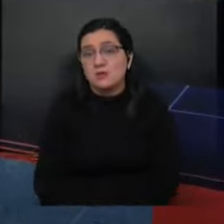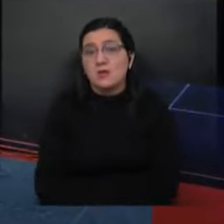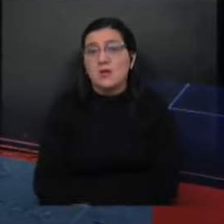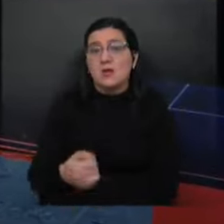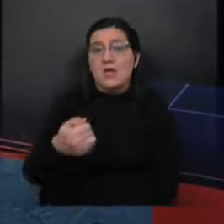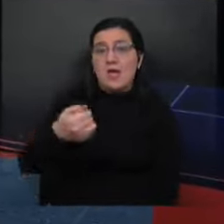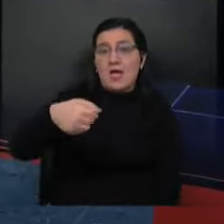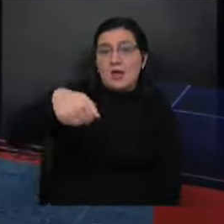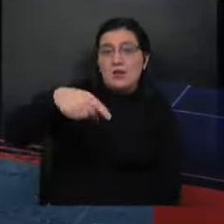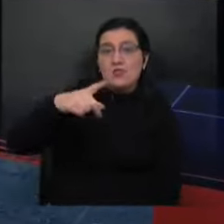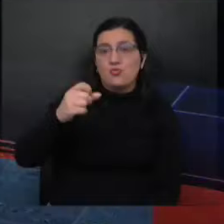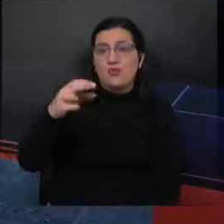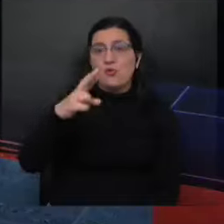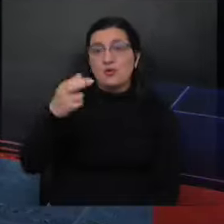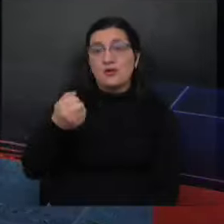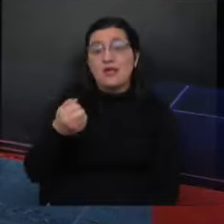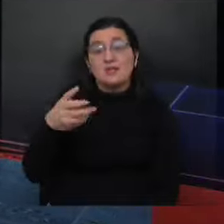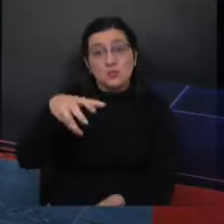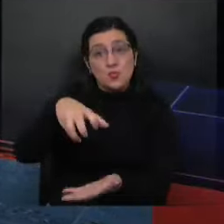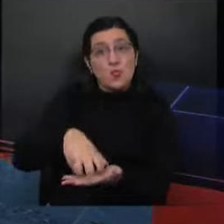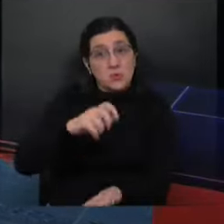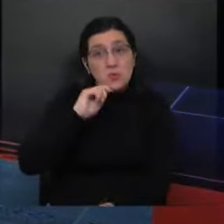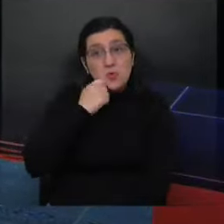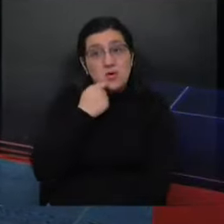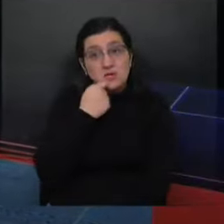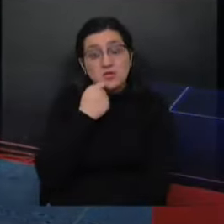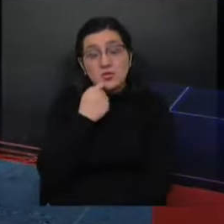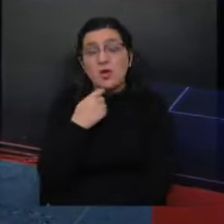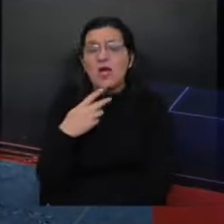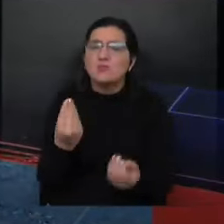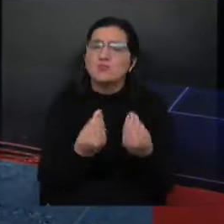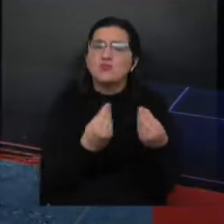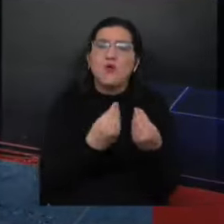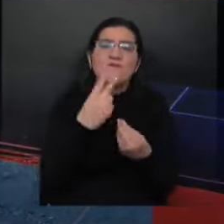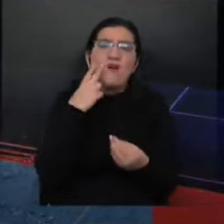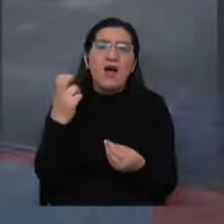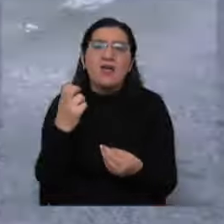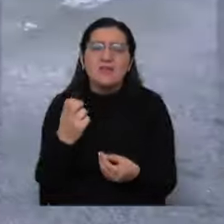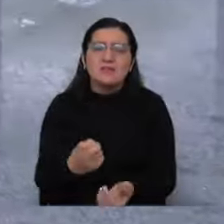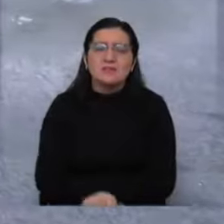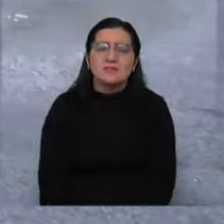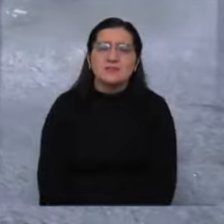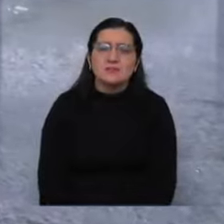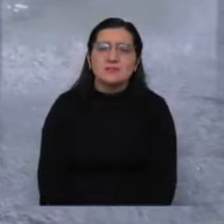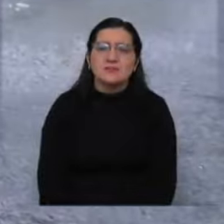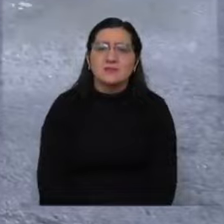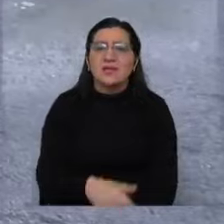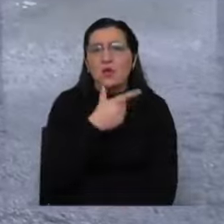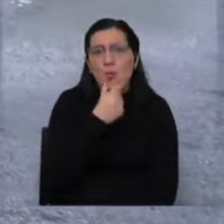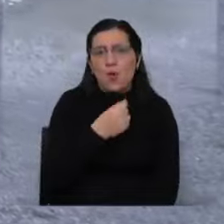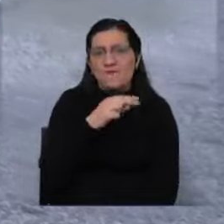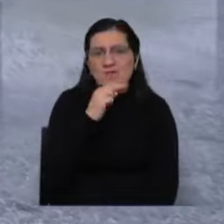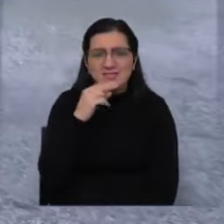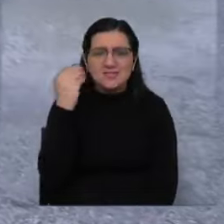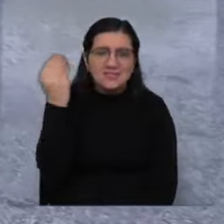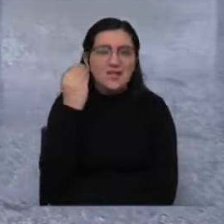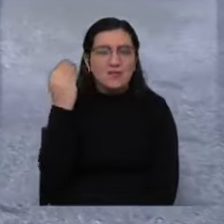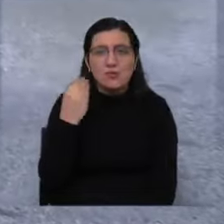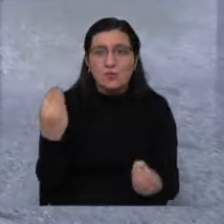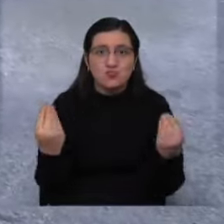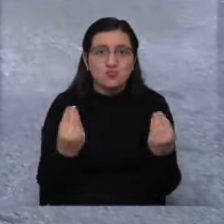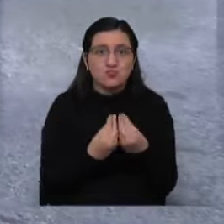al brecha acá atrás es una es una zona linda de mucho bar de mucho boliche donde creo que jueves viernes y sábados se